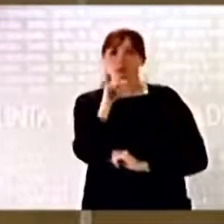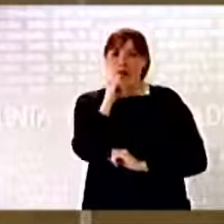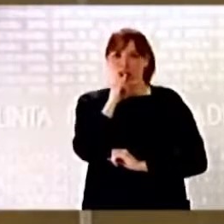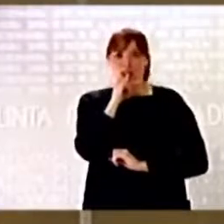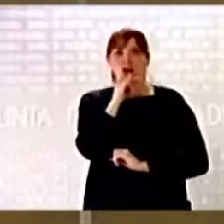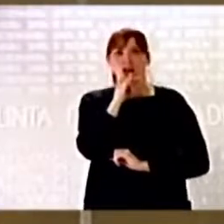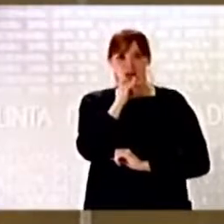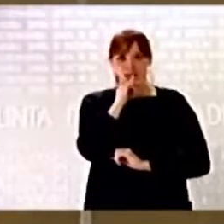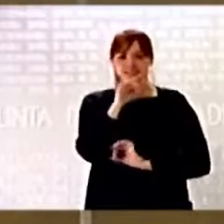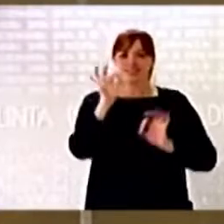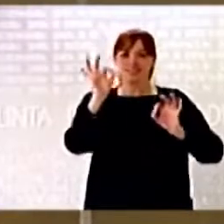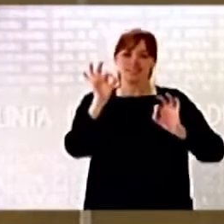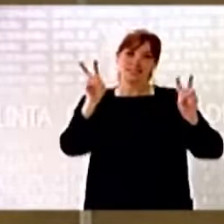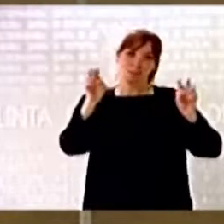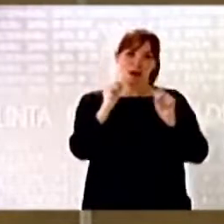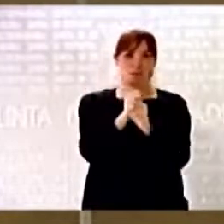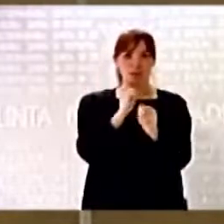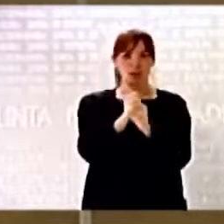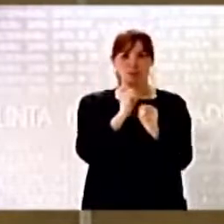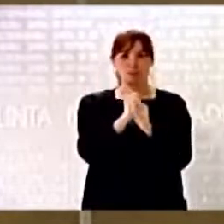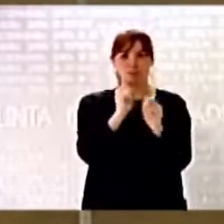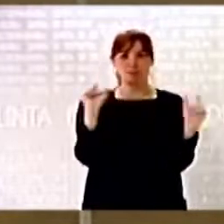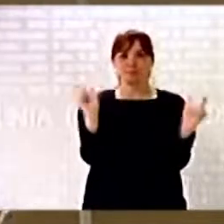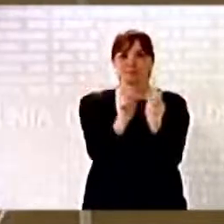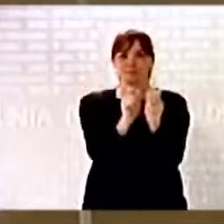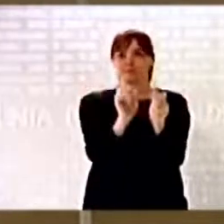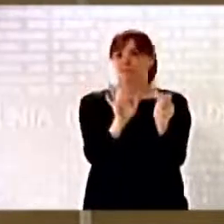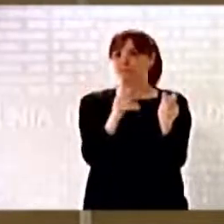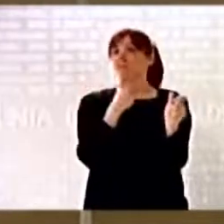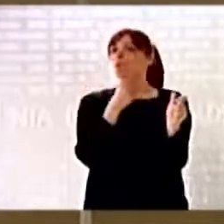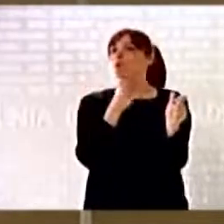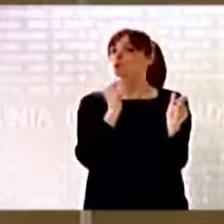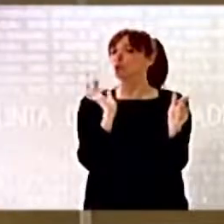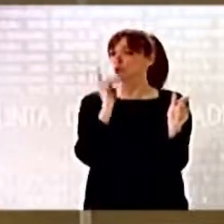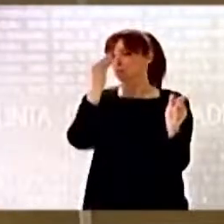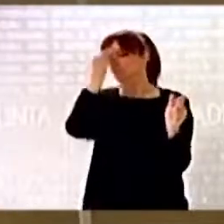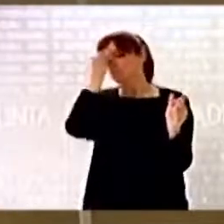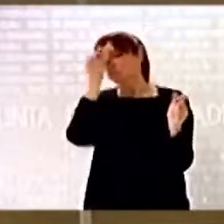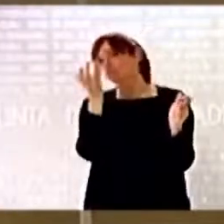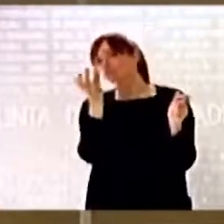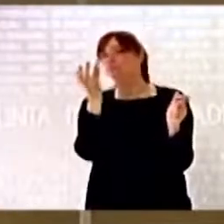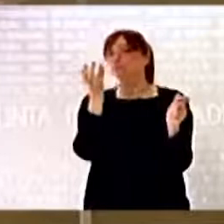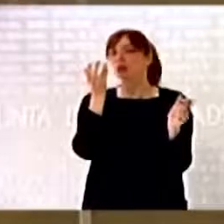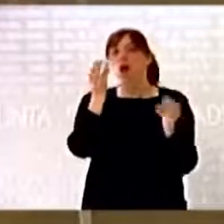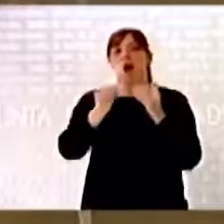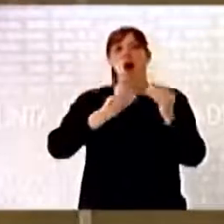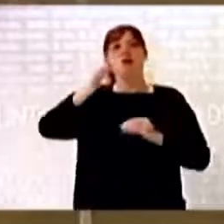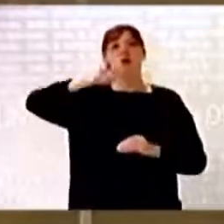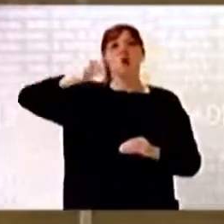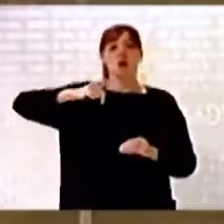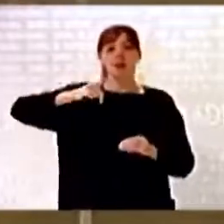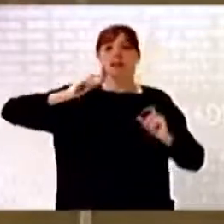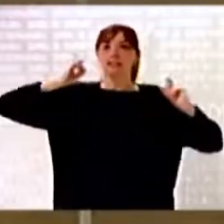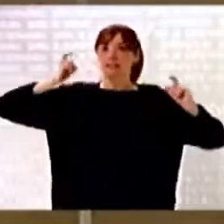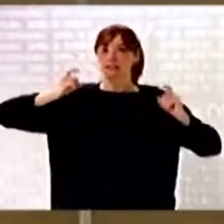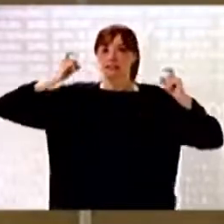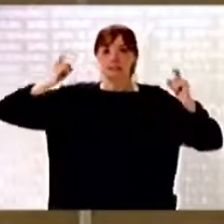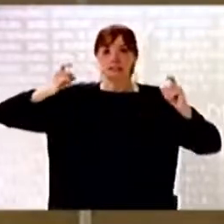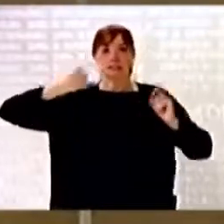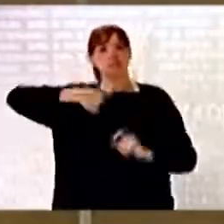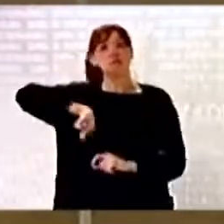malo de empleo. Pero a mí me gustaría que hoy hiciéramos un ejercicio en el que